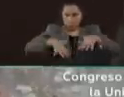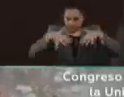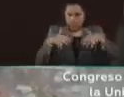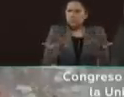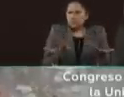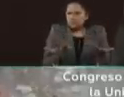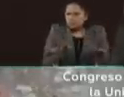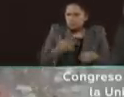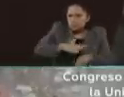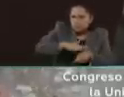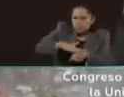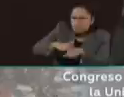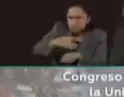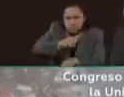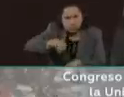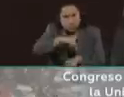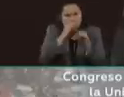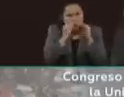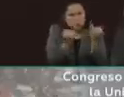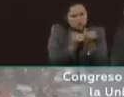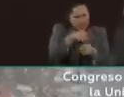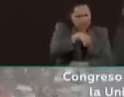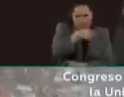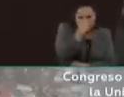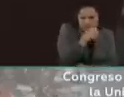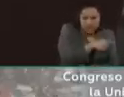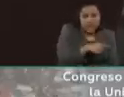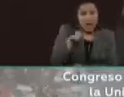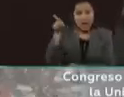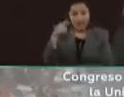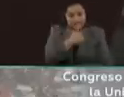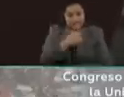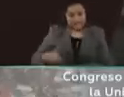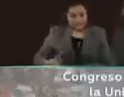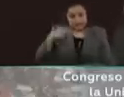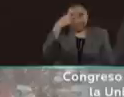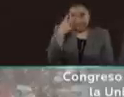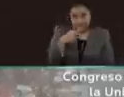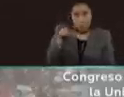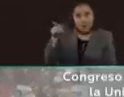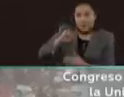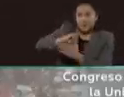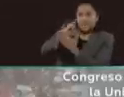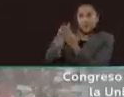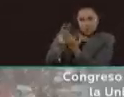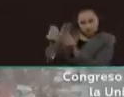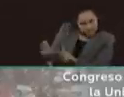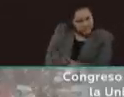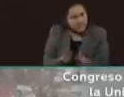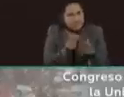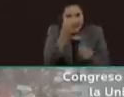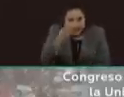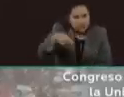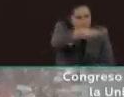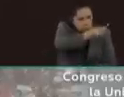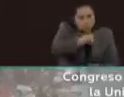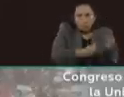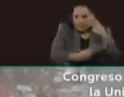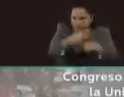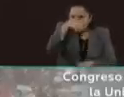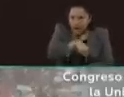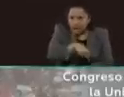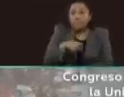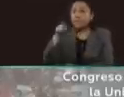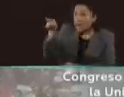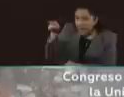la ley, el informe que presenta el ciudadano presidente de la República. En su representación vino un activo de nuestro